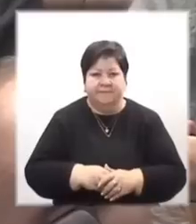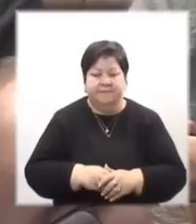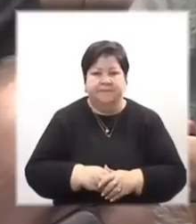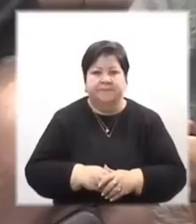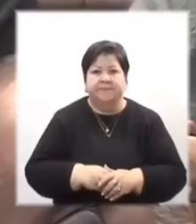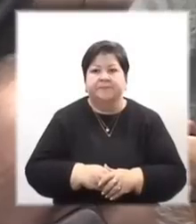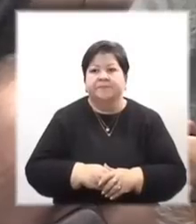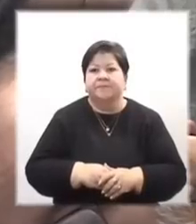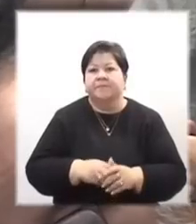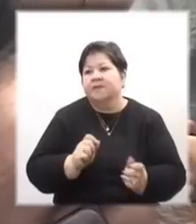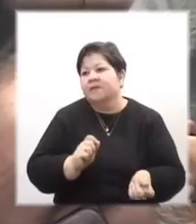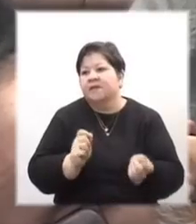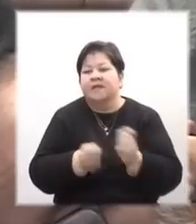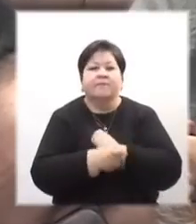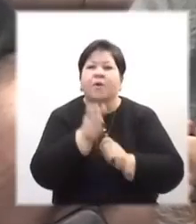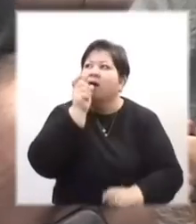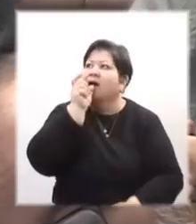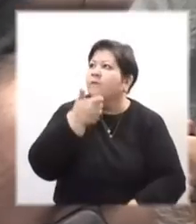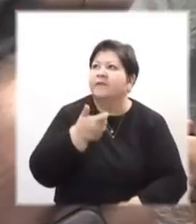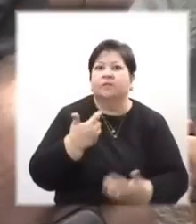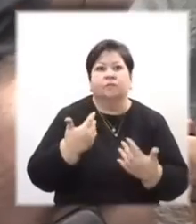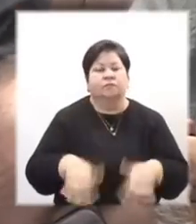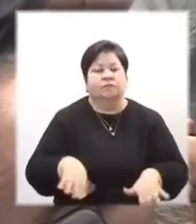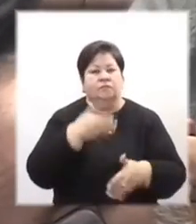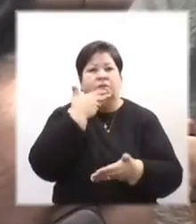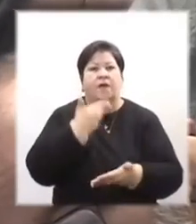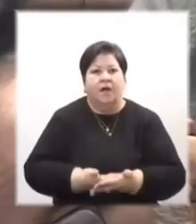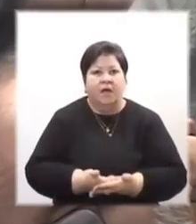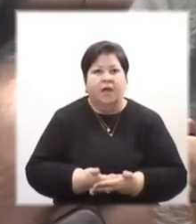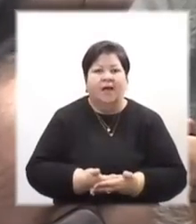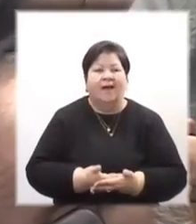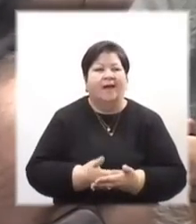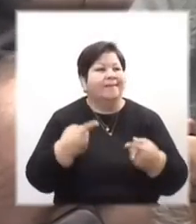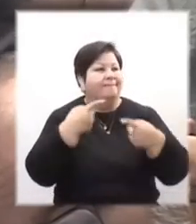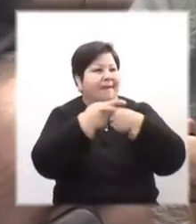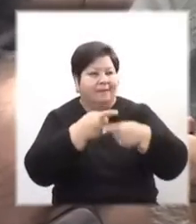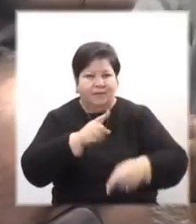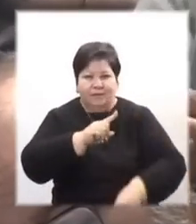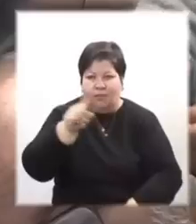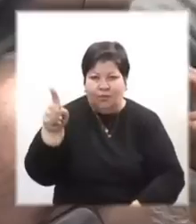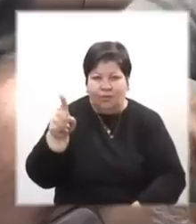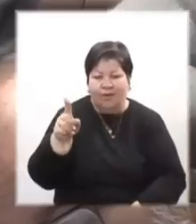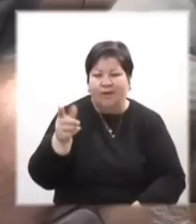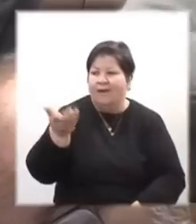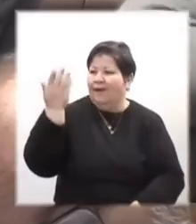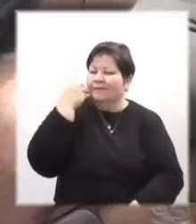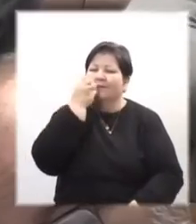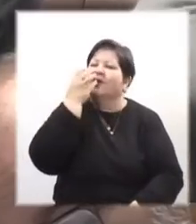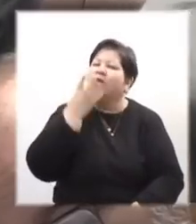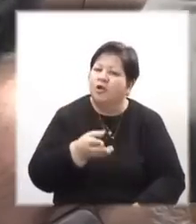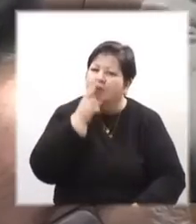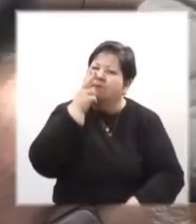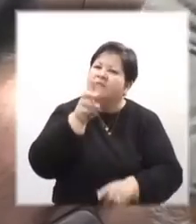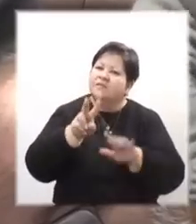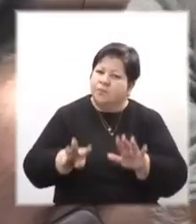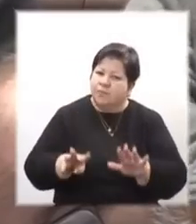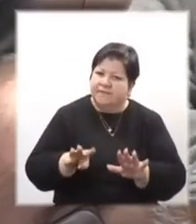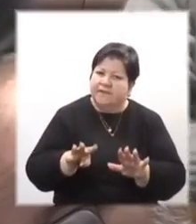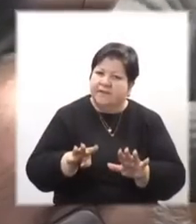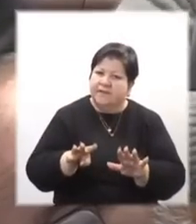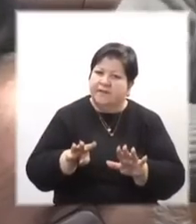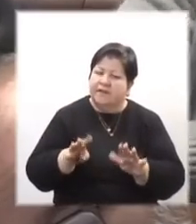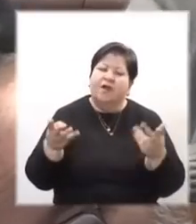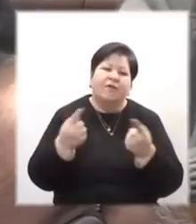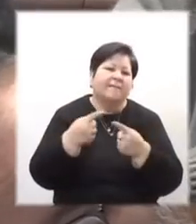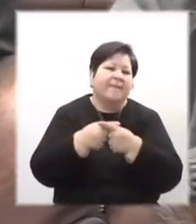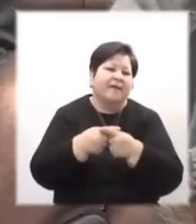de argumento sorprendente, porque antes no era empate, antes estábamos mejor que en el 2019. Ahora